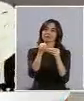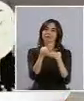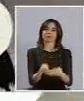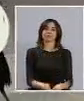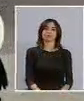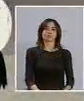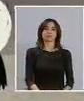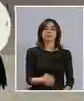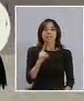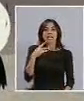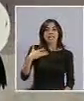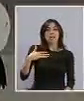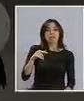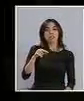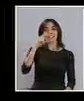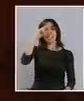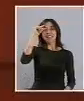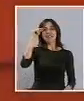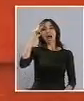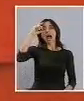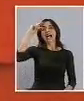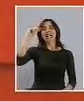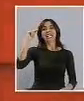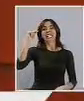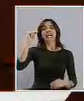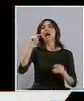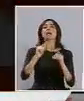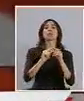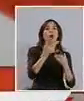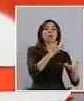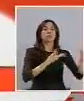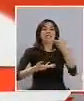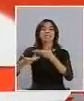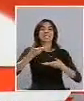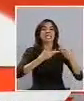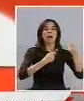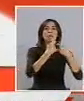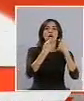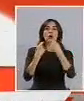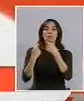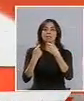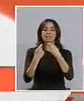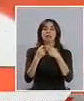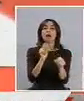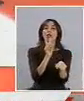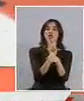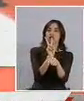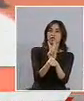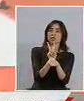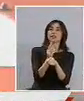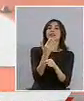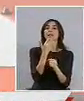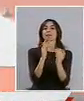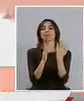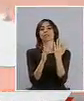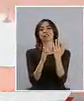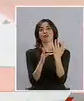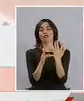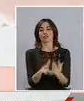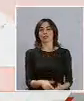La importancia de esta iniciativa es crear una plataforma de intercambio comercial, docente y también tecnológico.